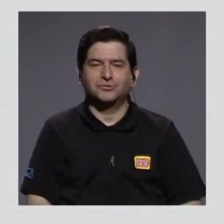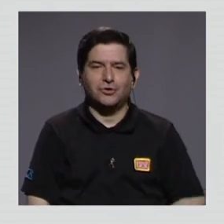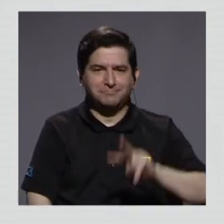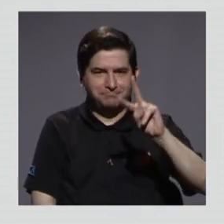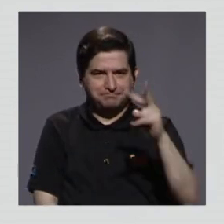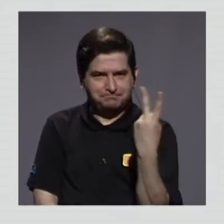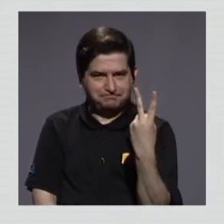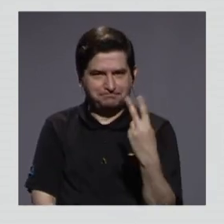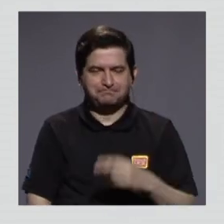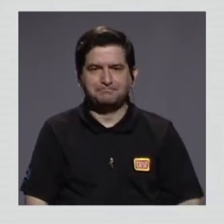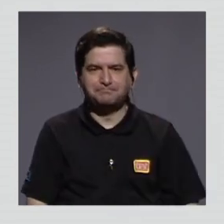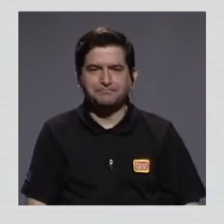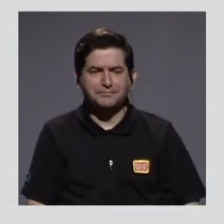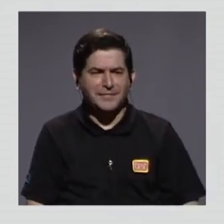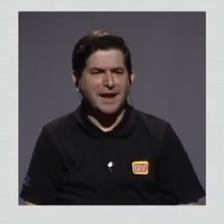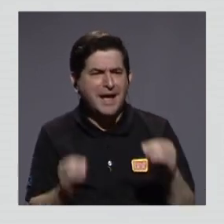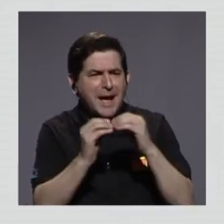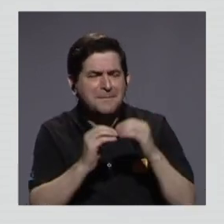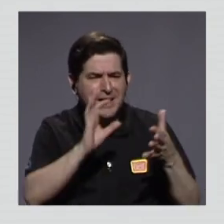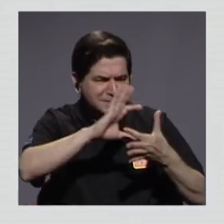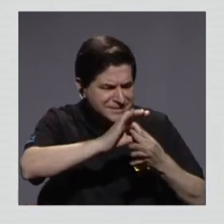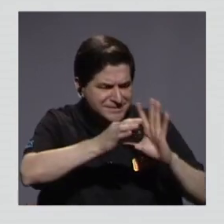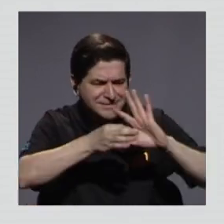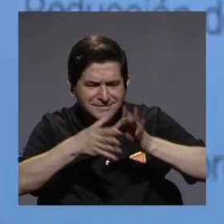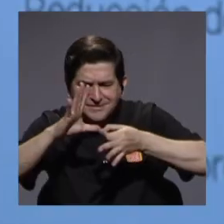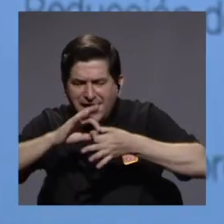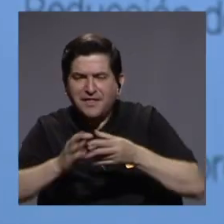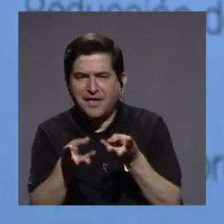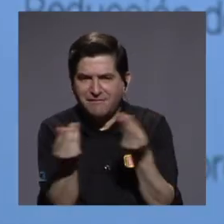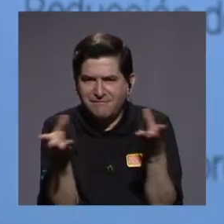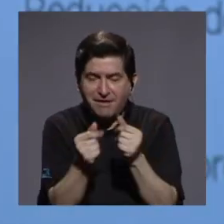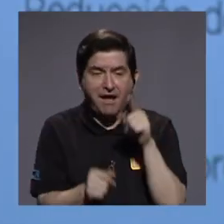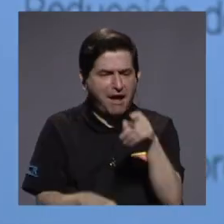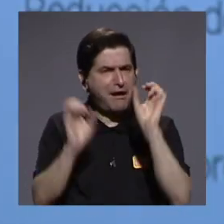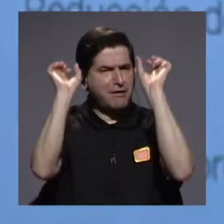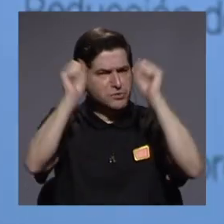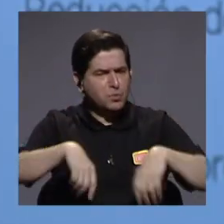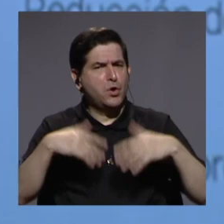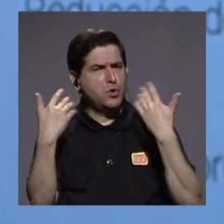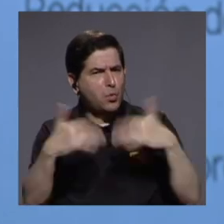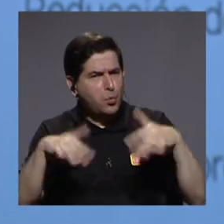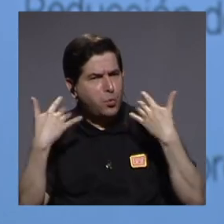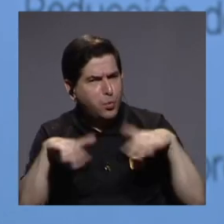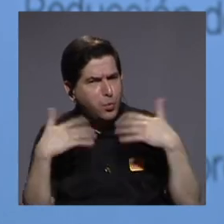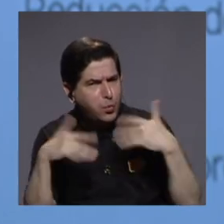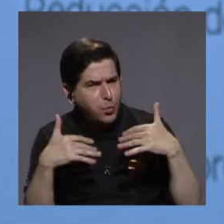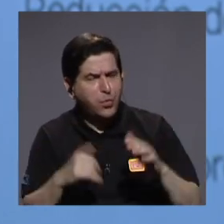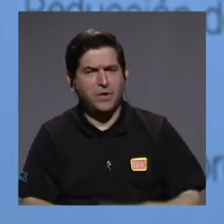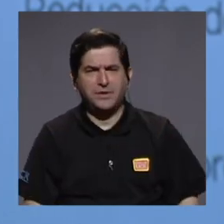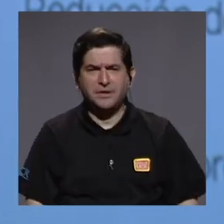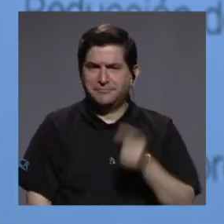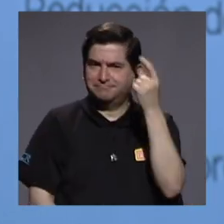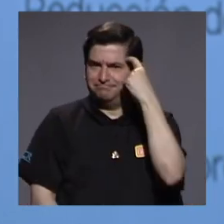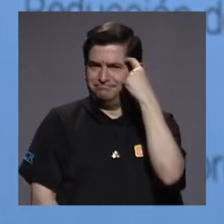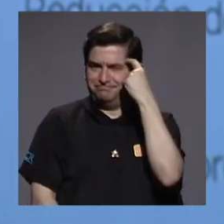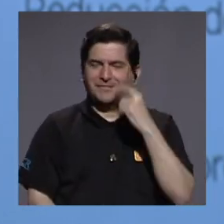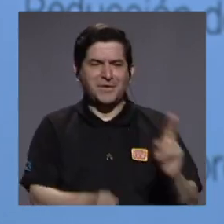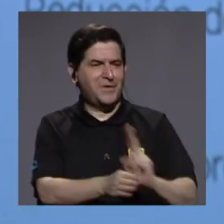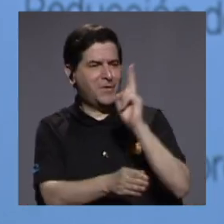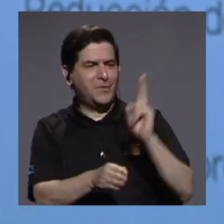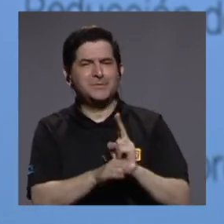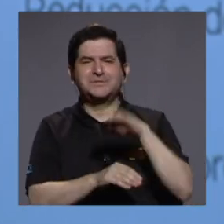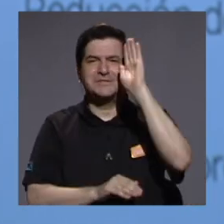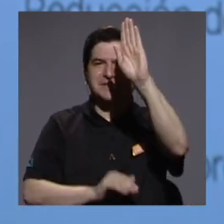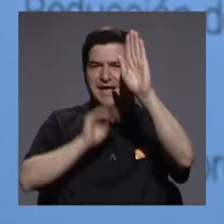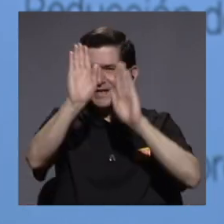segundo lugar es lograr mayores encadenamientos productivos y aquí se puede hacer mucho en materia de por ejemplo utilizar el